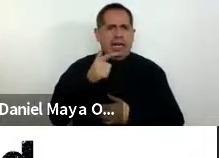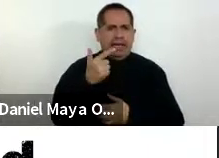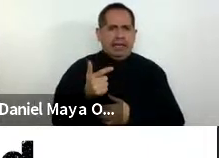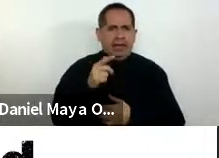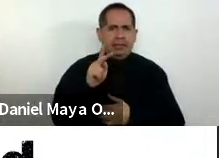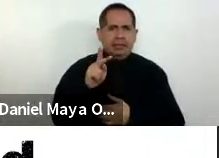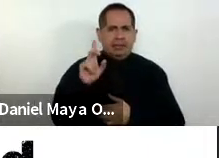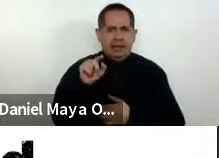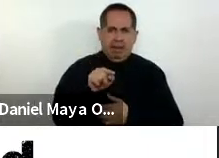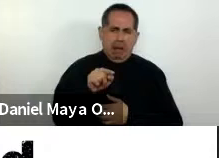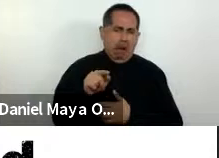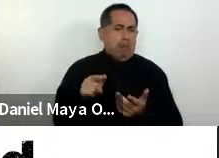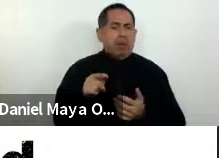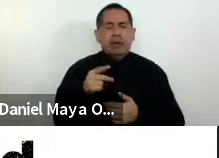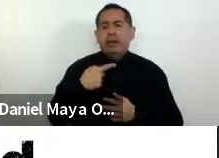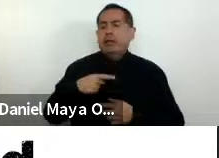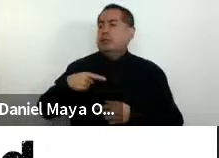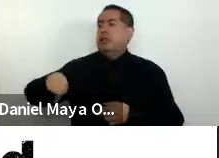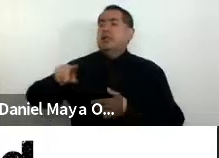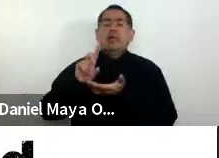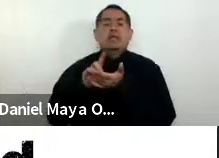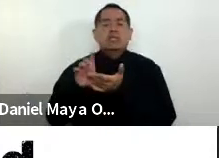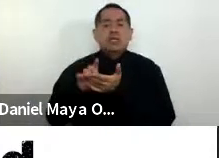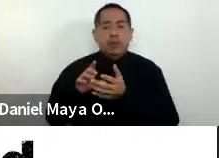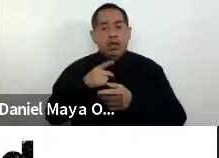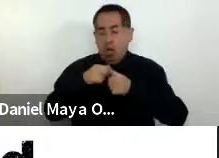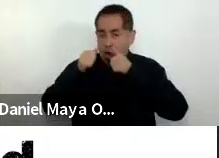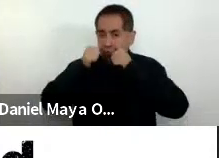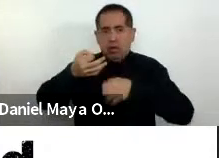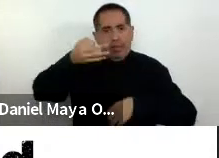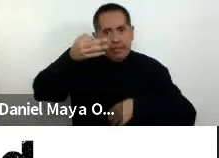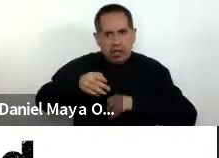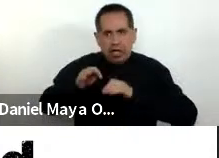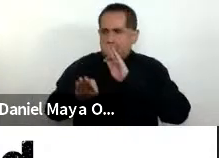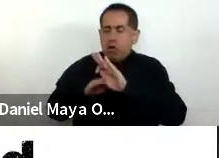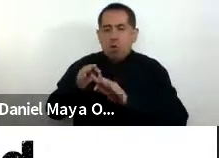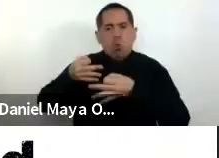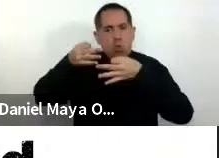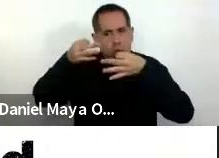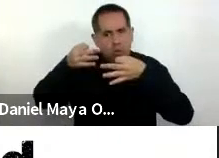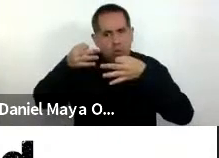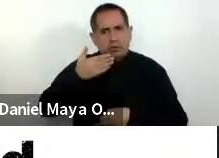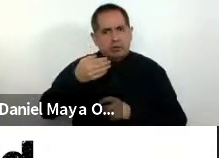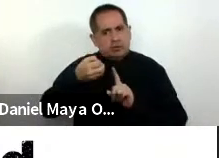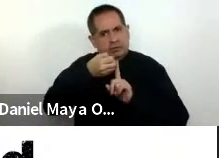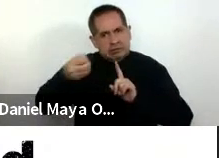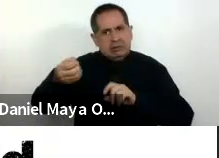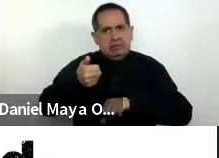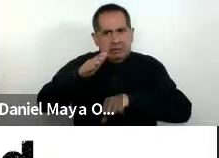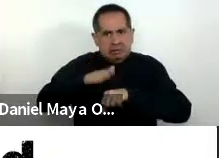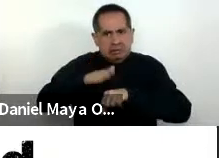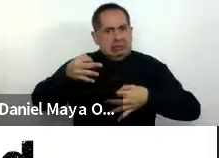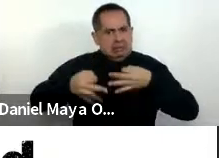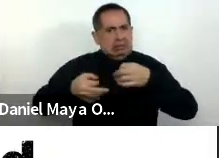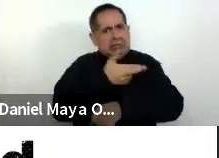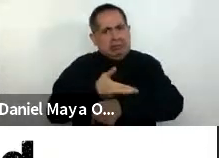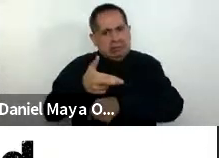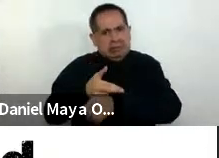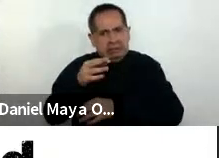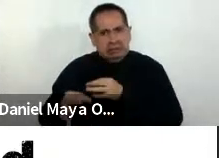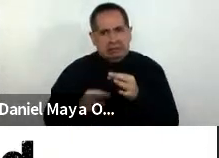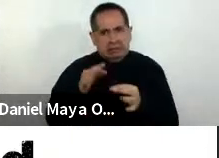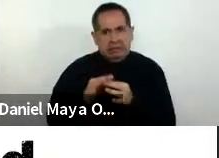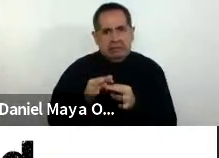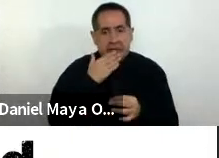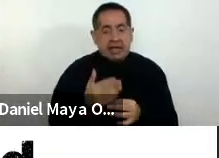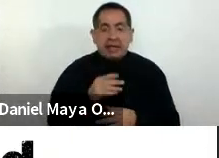personas con discapacidad deben de recibir un trato digno y apropiado en los procedimientos administrativos y judiciales. Asimismo, deben de